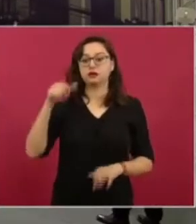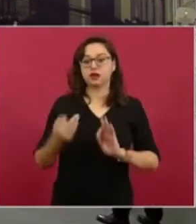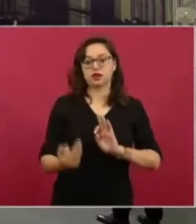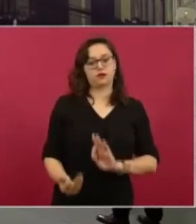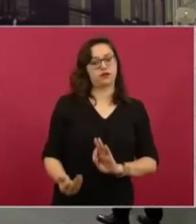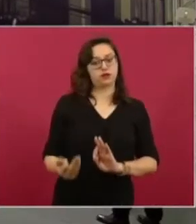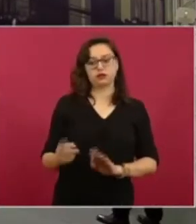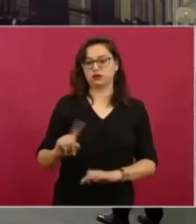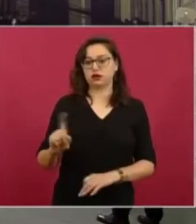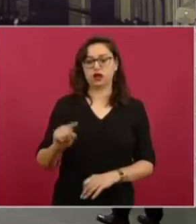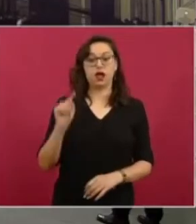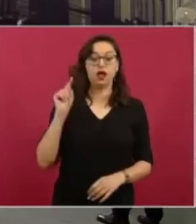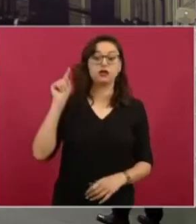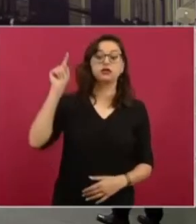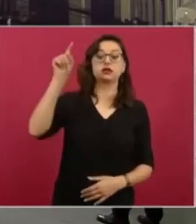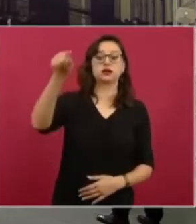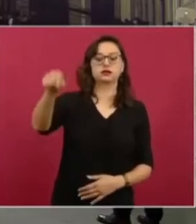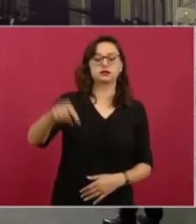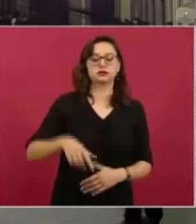Compañero, compañera,